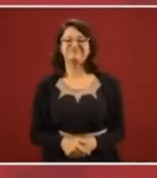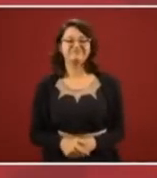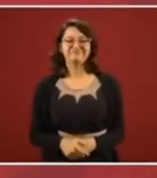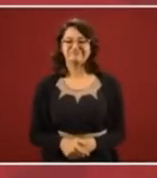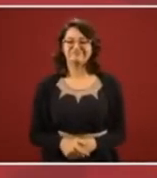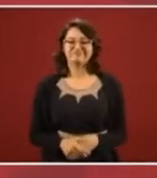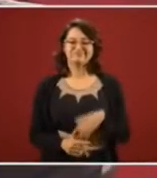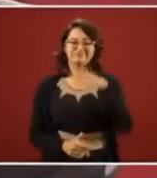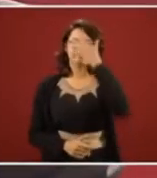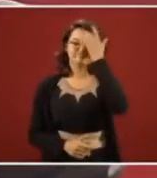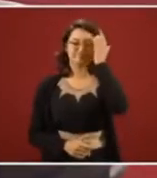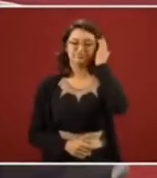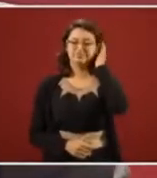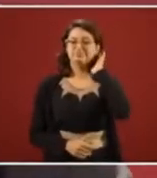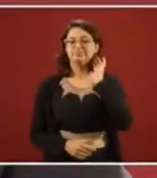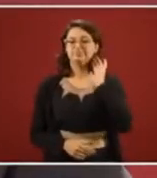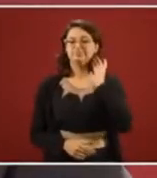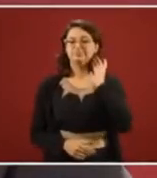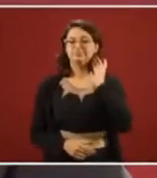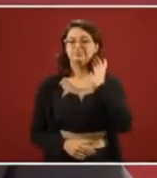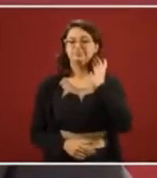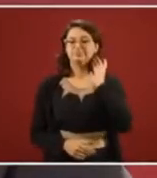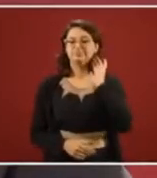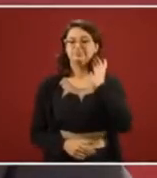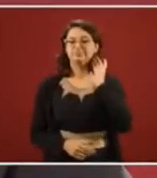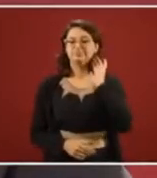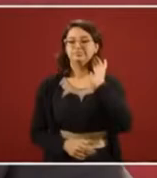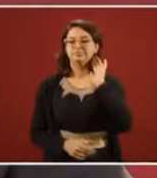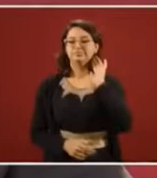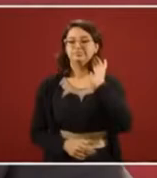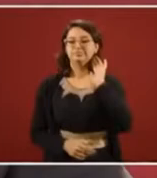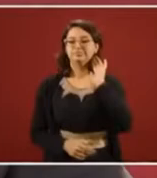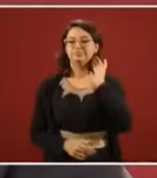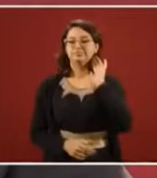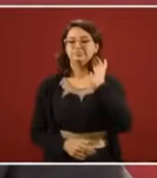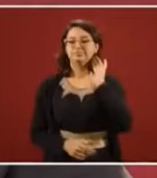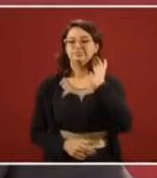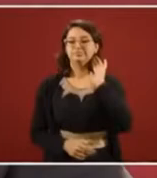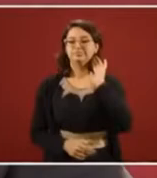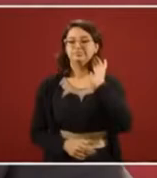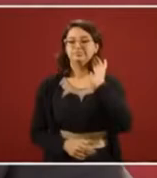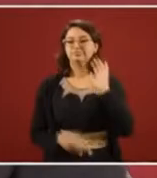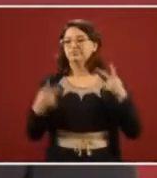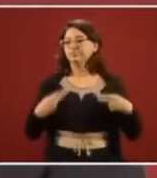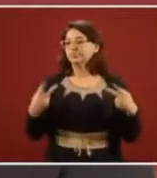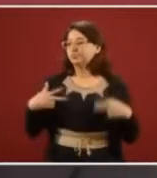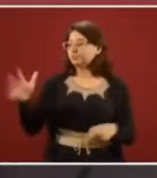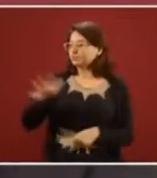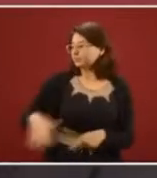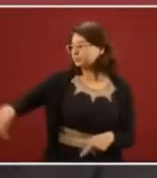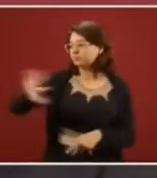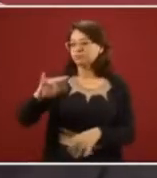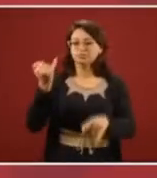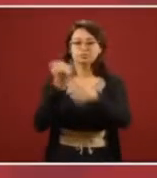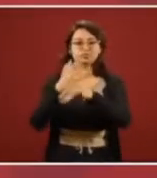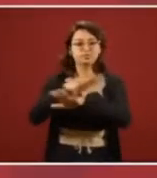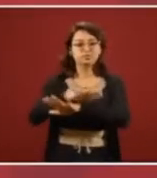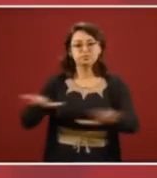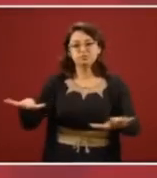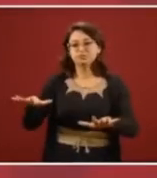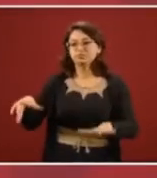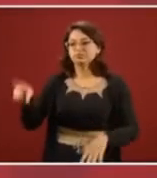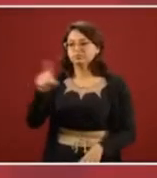si la gente tiene información en este tipo de information va